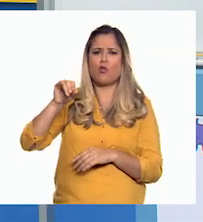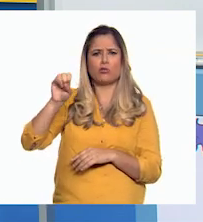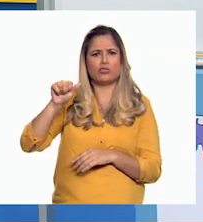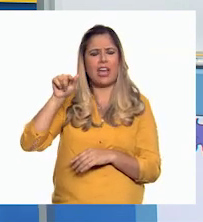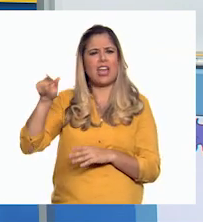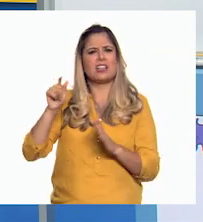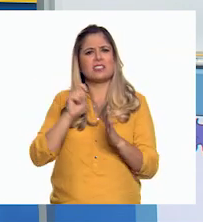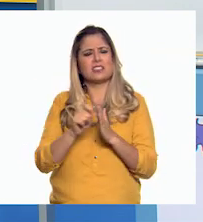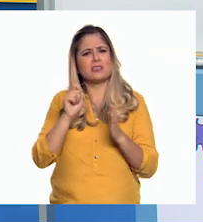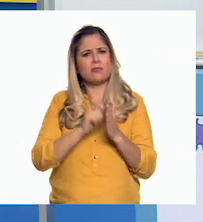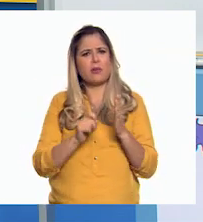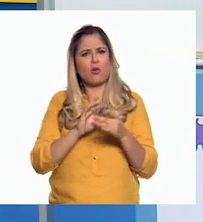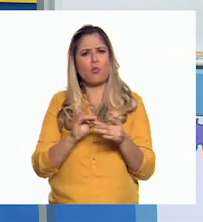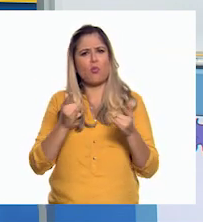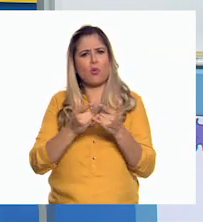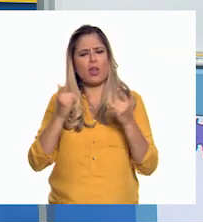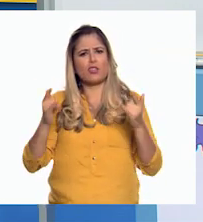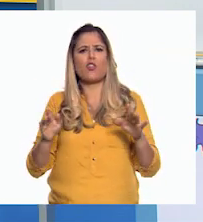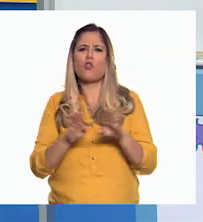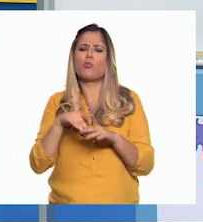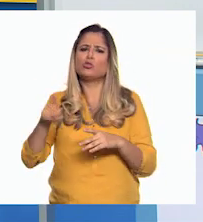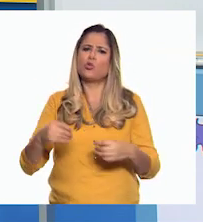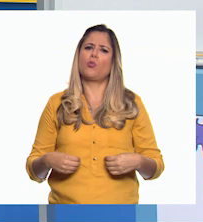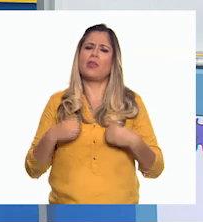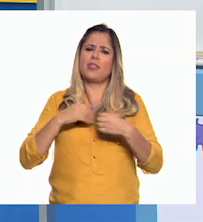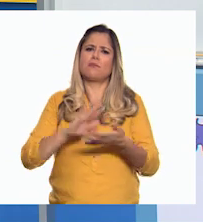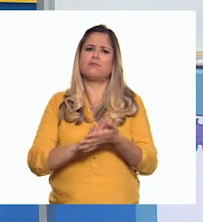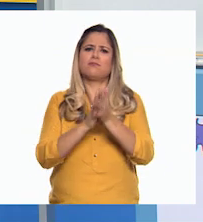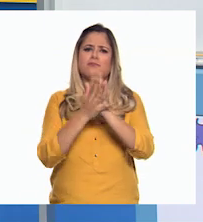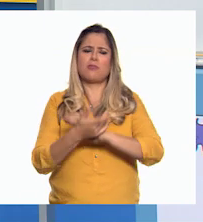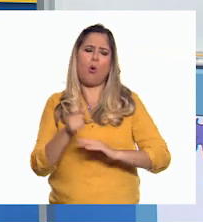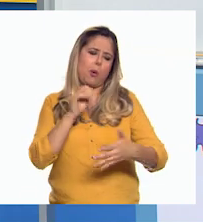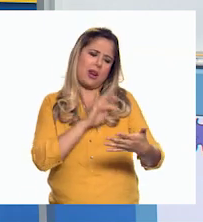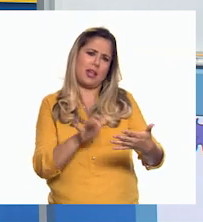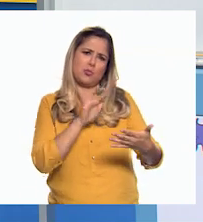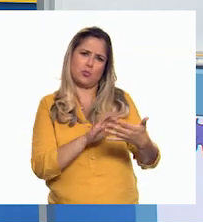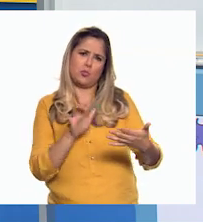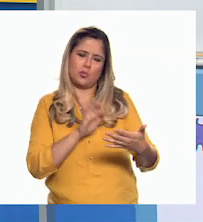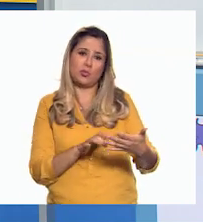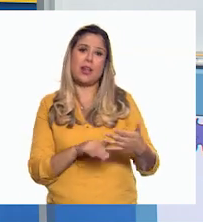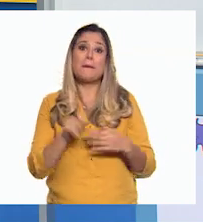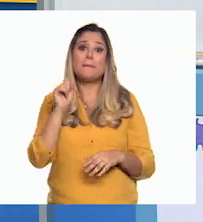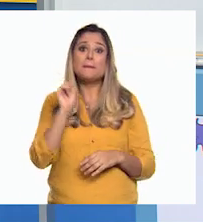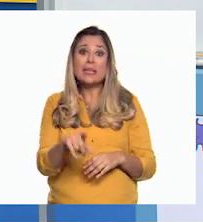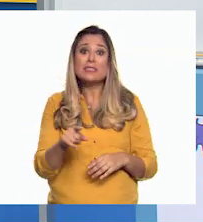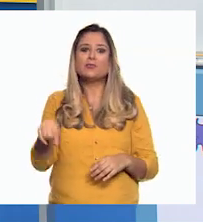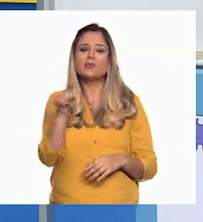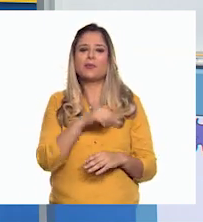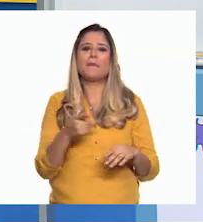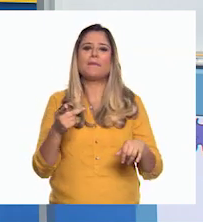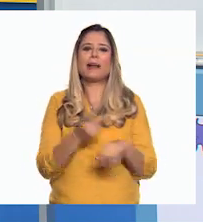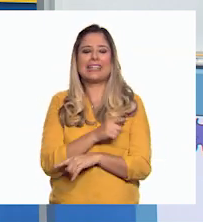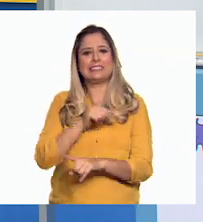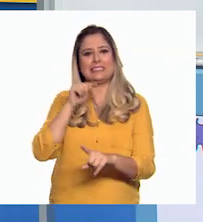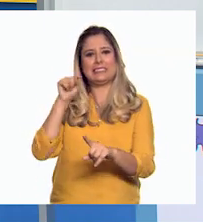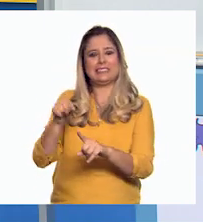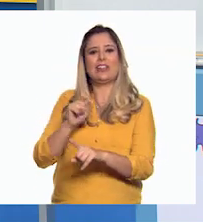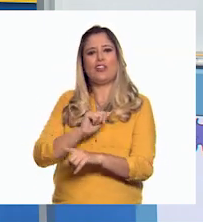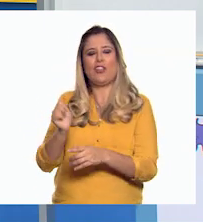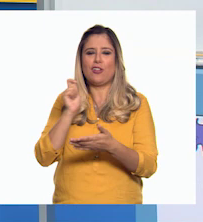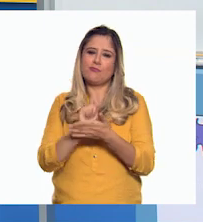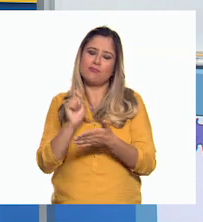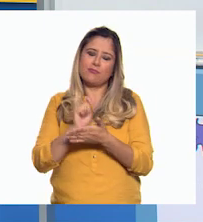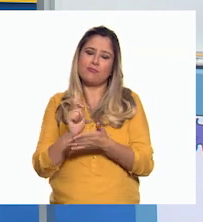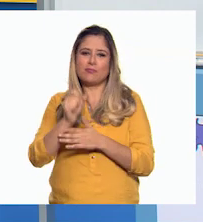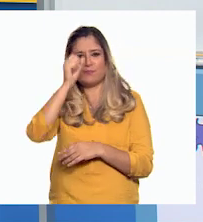cuentos inspirado en hechos de su vida o en sus lecturas. Y lo mismo va a pasar con otros escritores